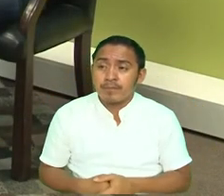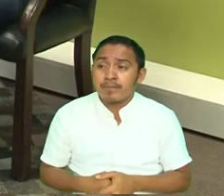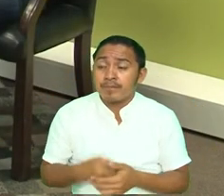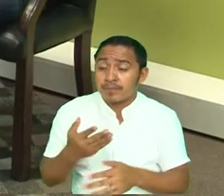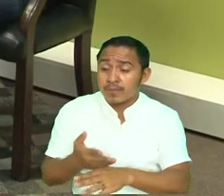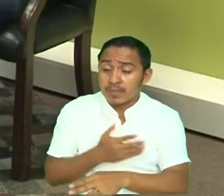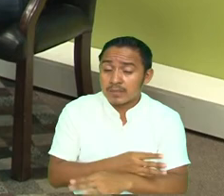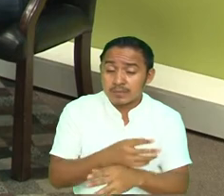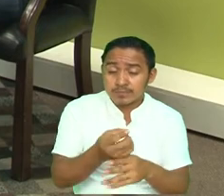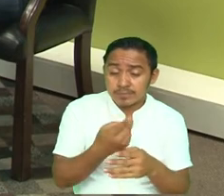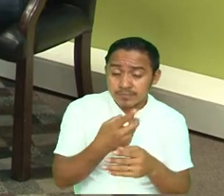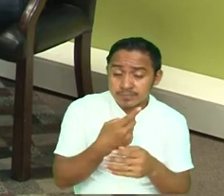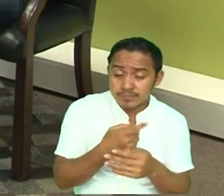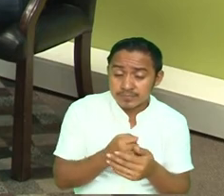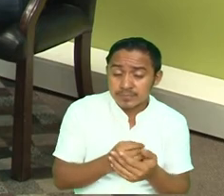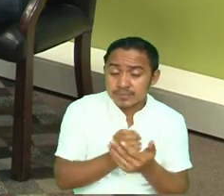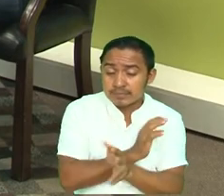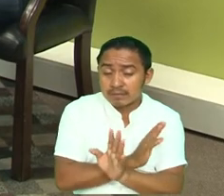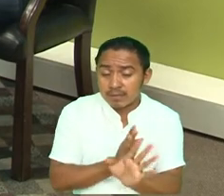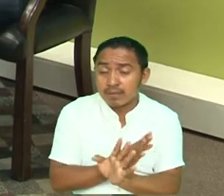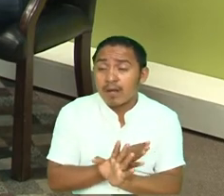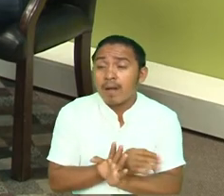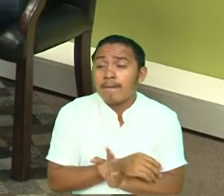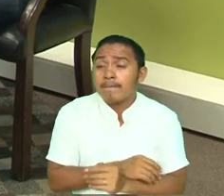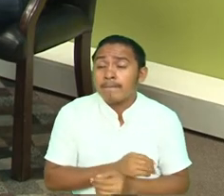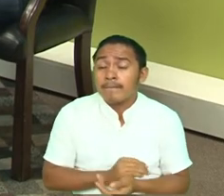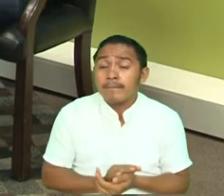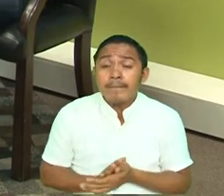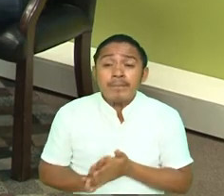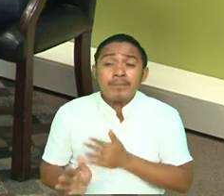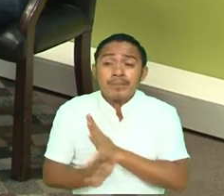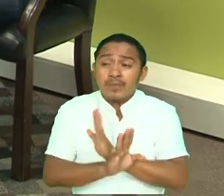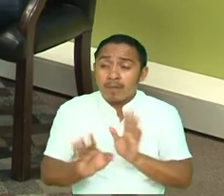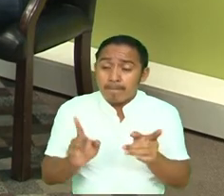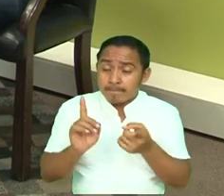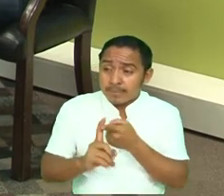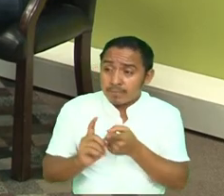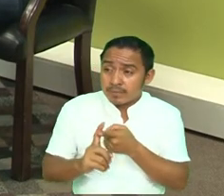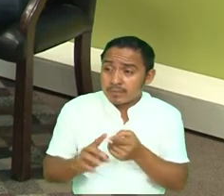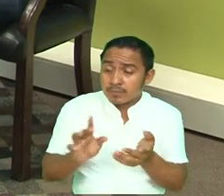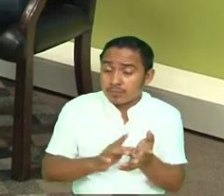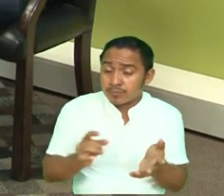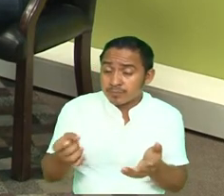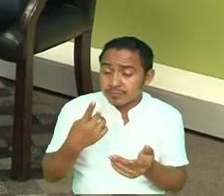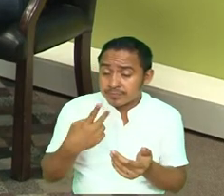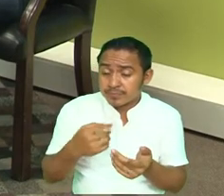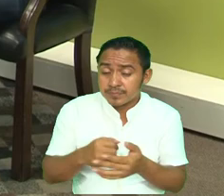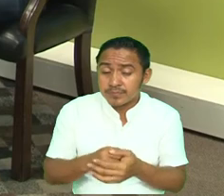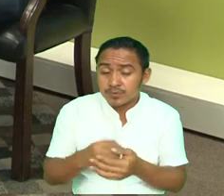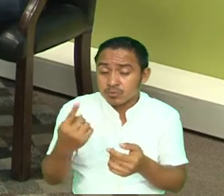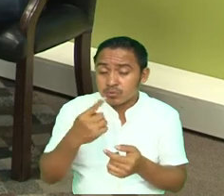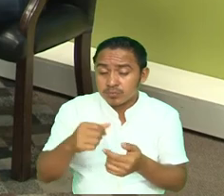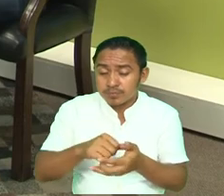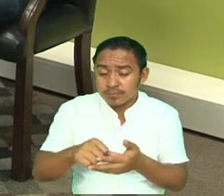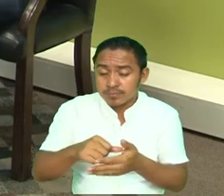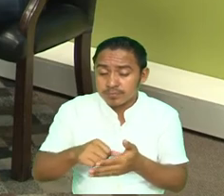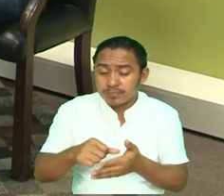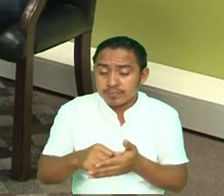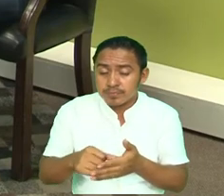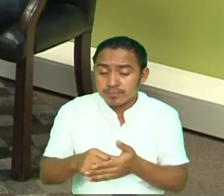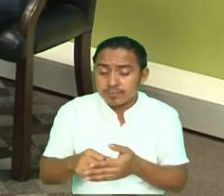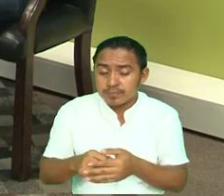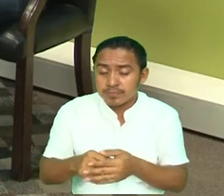terapia convencional en ello. El láser, que no haya funcionado. No haya funcionado lo que es primero el tratamiento tópico, que son a base de lociones, que